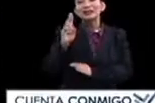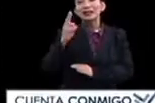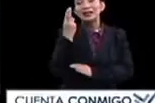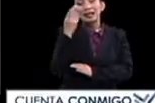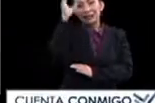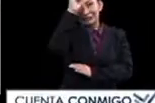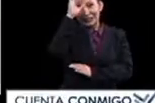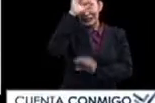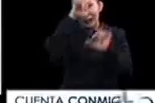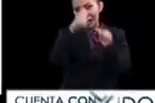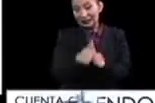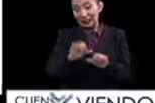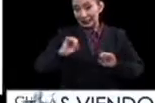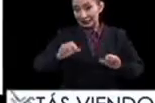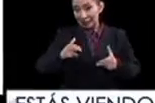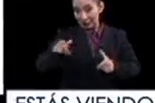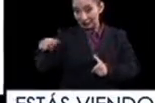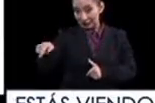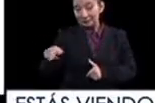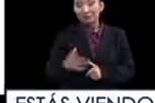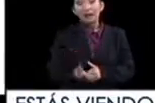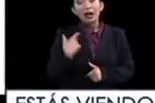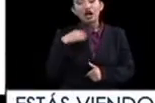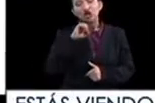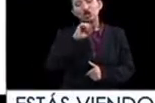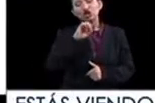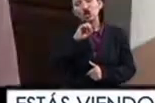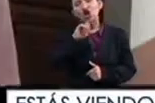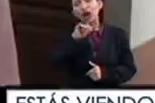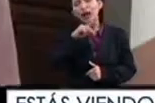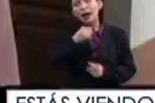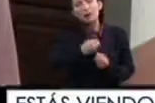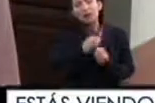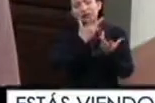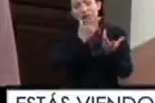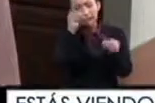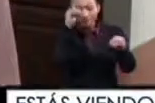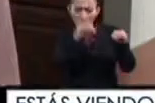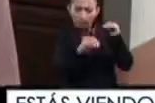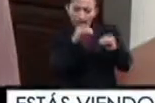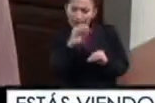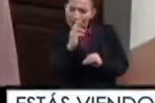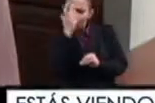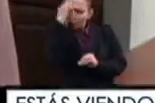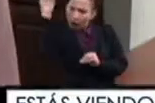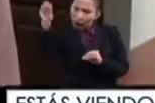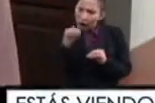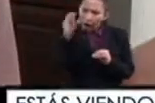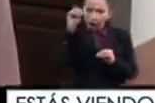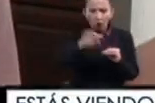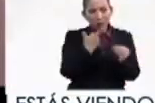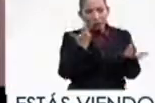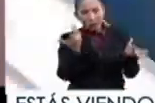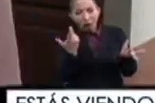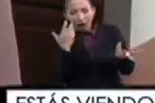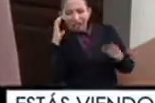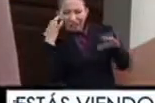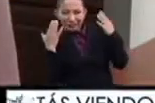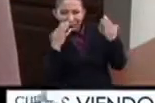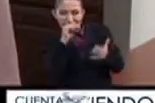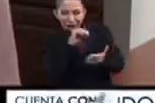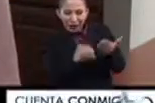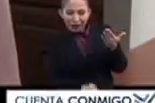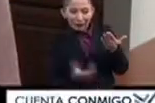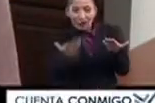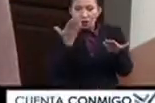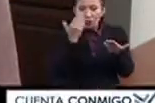de Ciencias y Artes de Chiapas. En Solana, la poesía se confecciona del recuerdo, de la travesura y el dolor, de